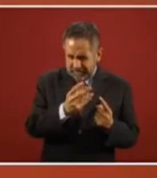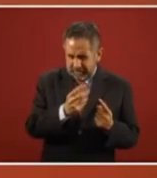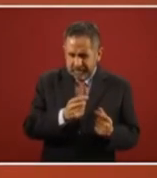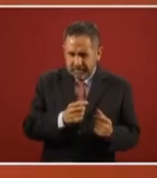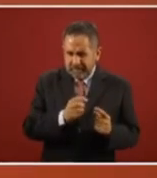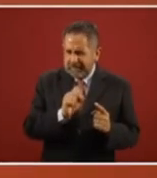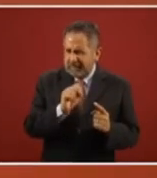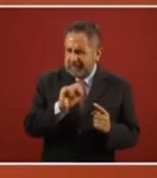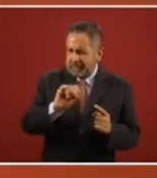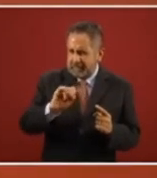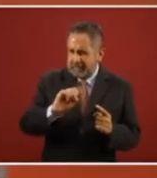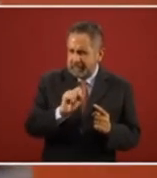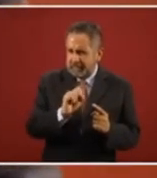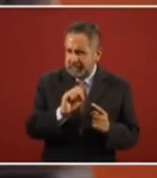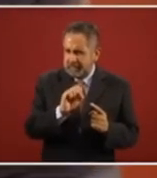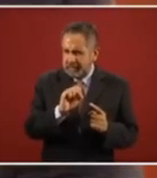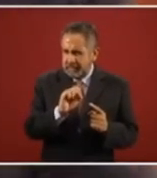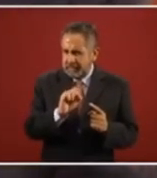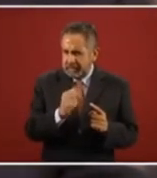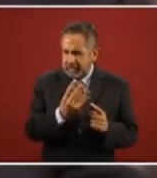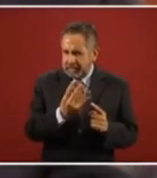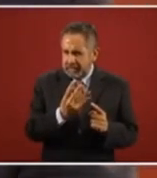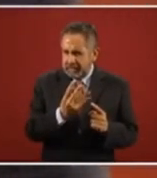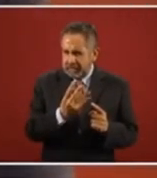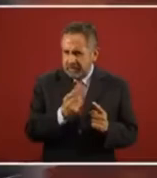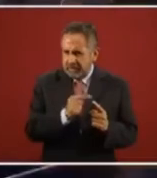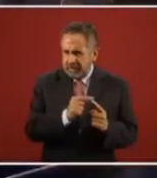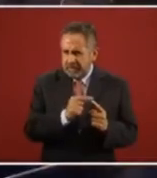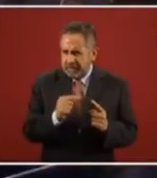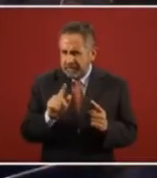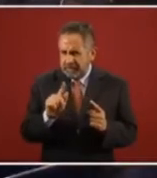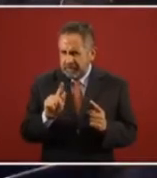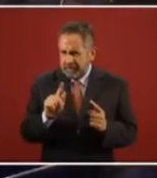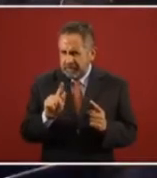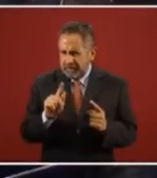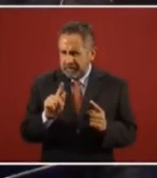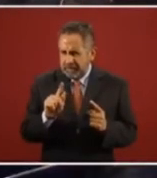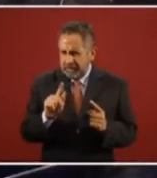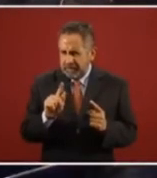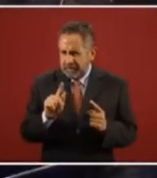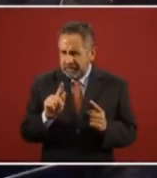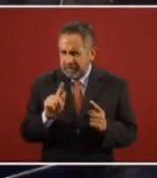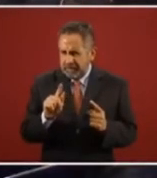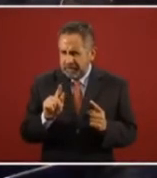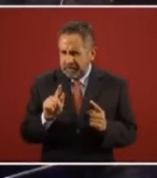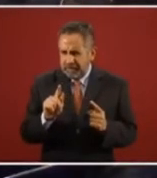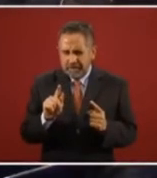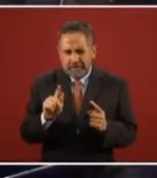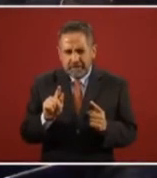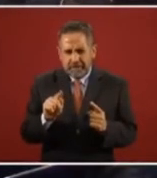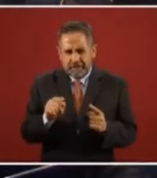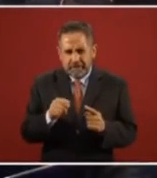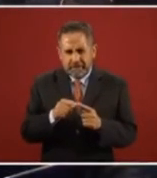tiene 64 70 en segundo